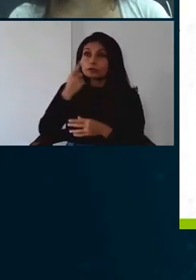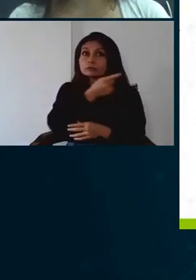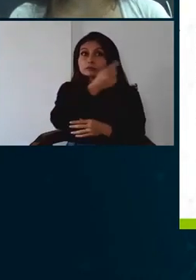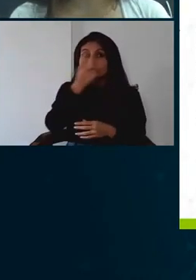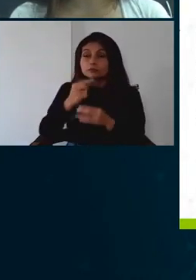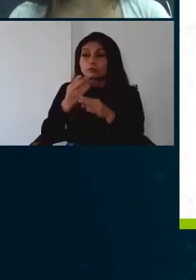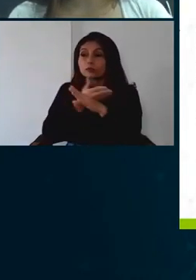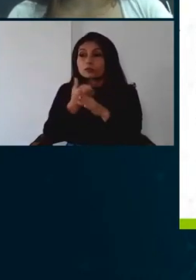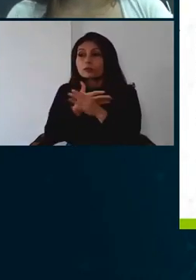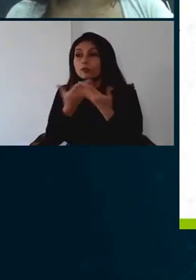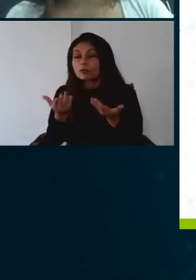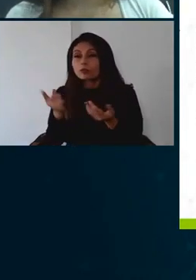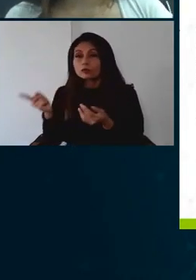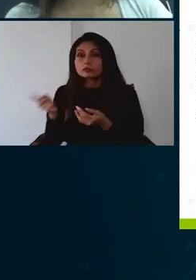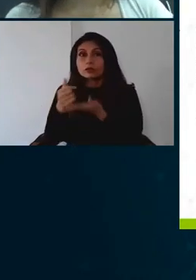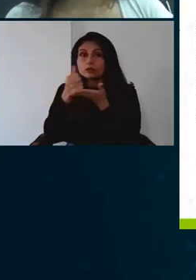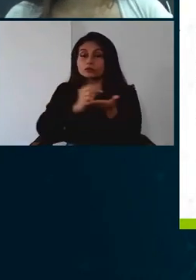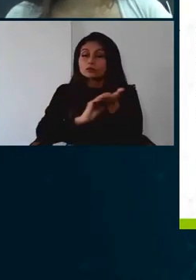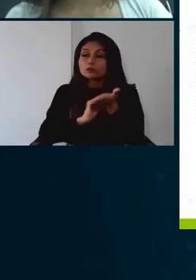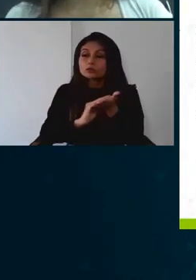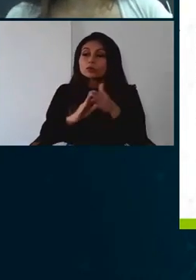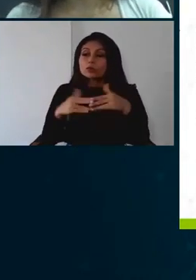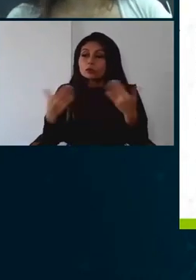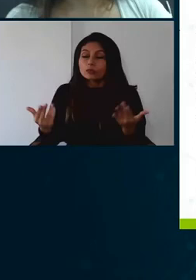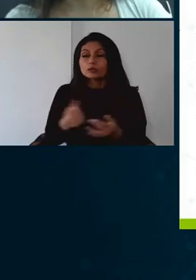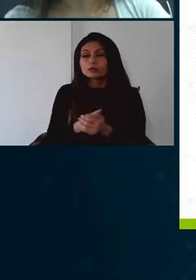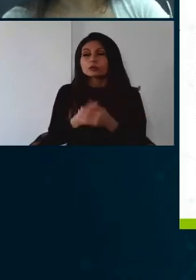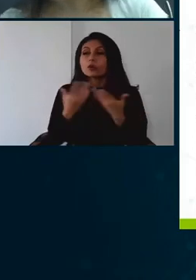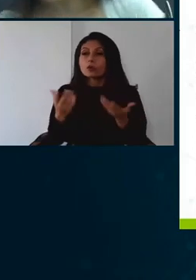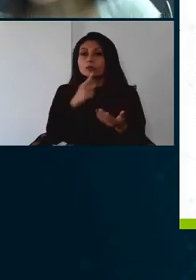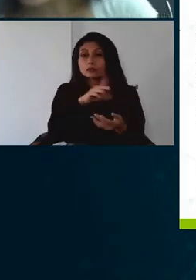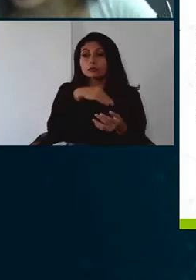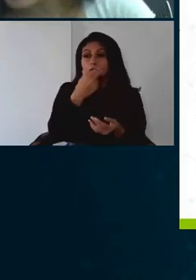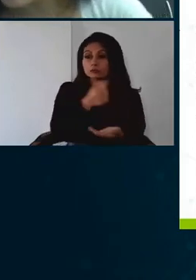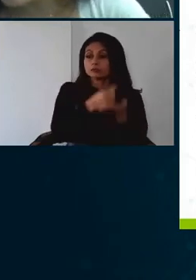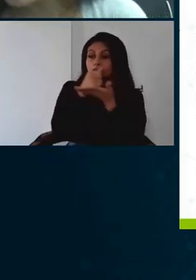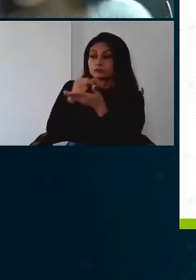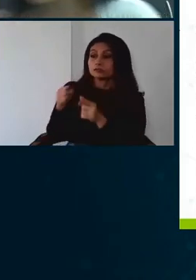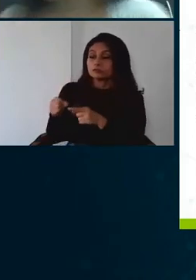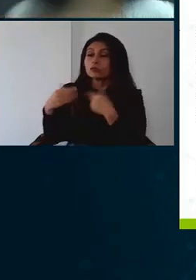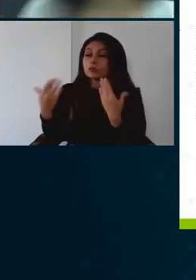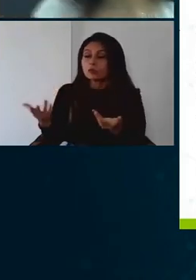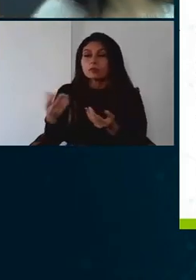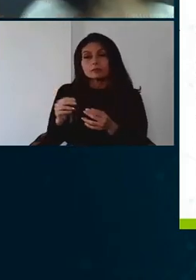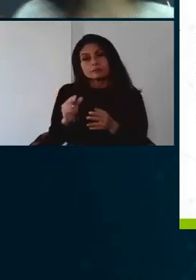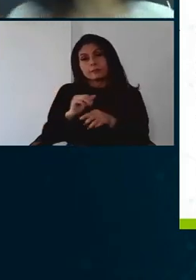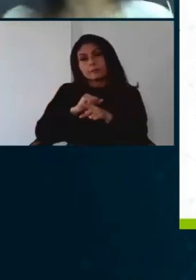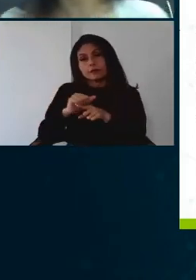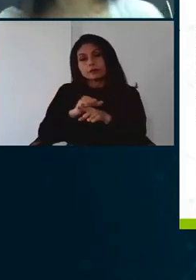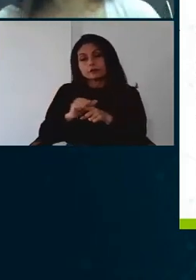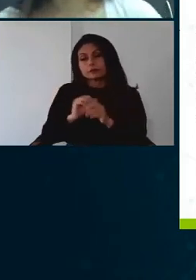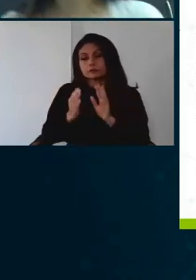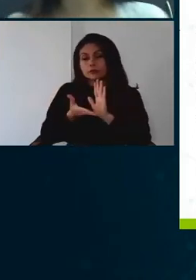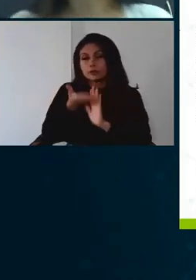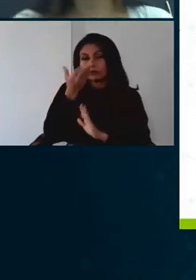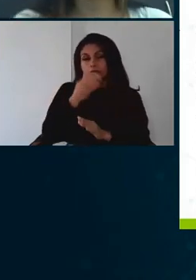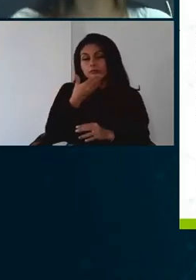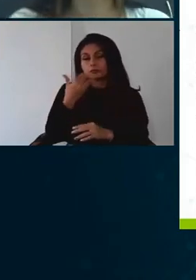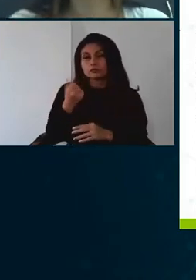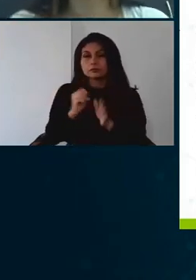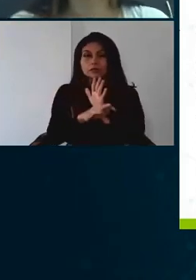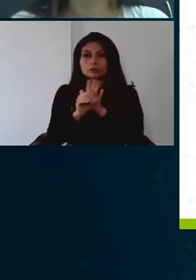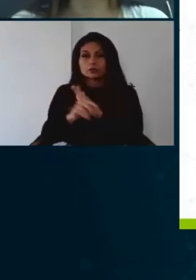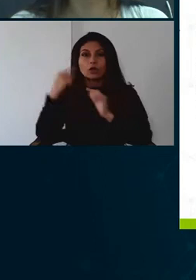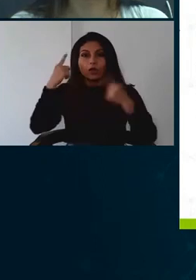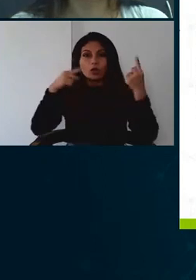beneficios van a tener en cuanto a las mejores prácticas, ¿listo? Entonces, bueno, yo